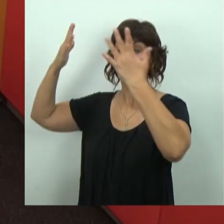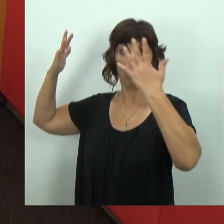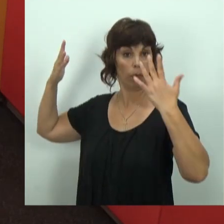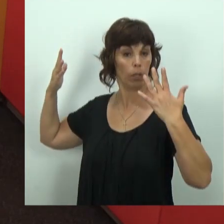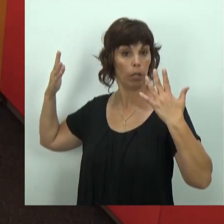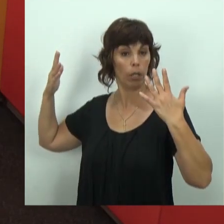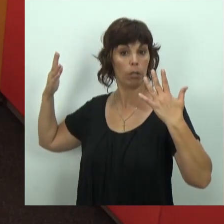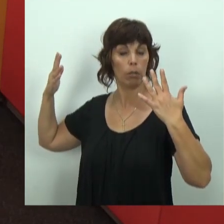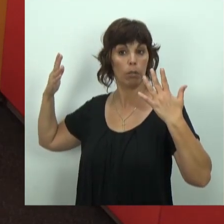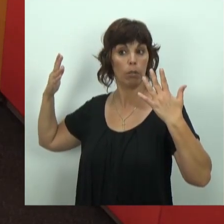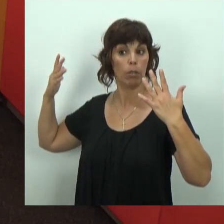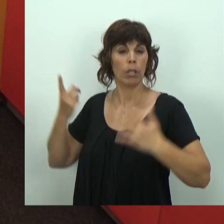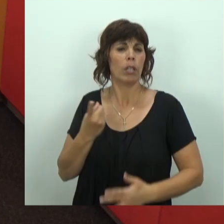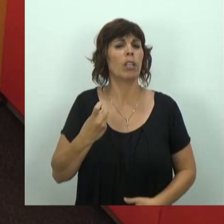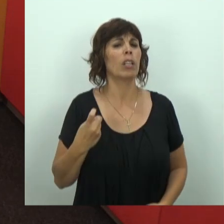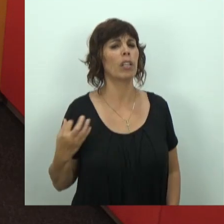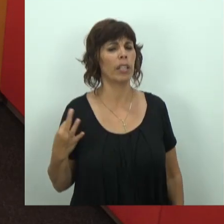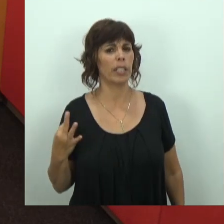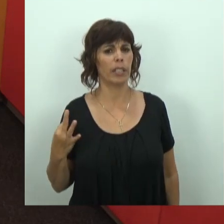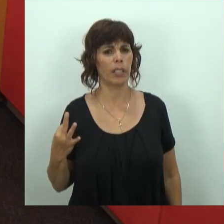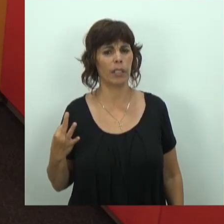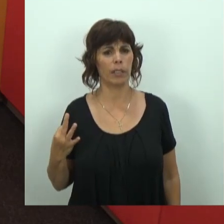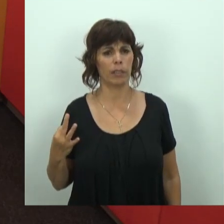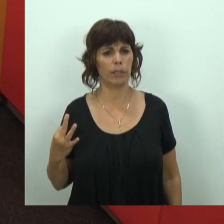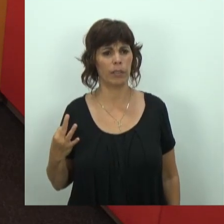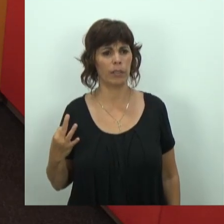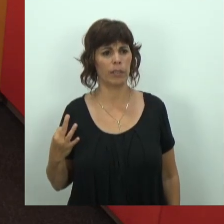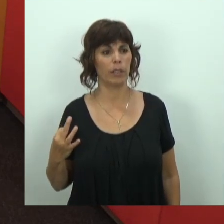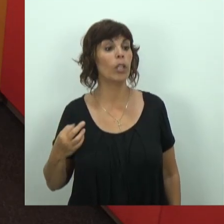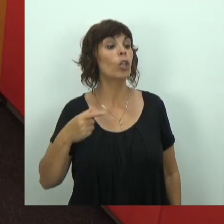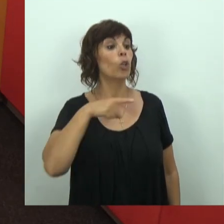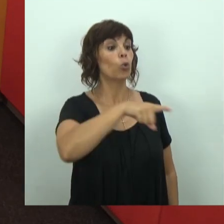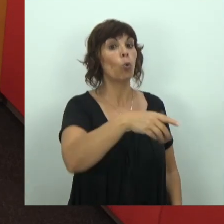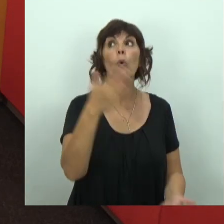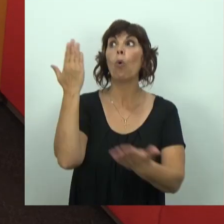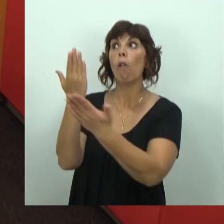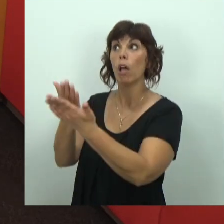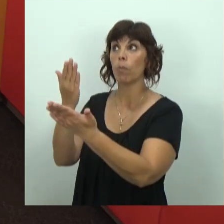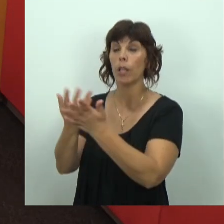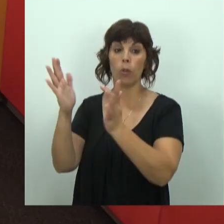le es necesario cumplir lo que tú le has pedido.